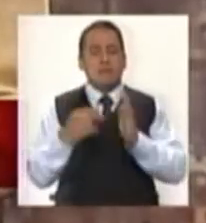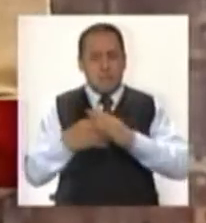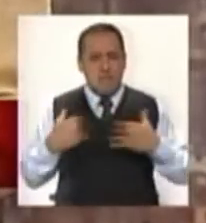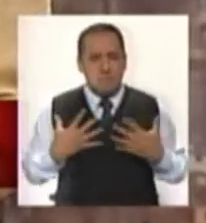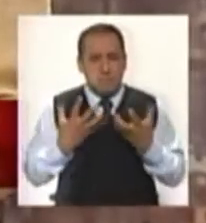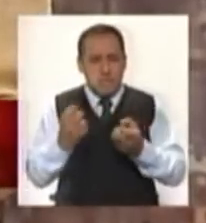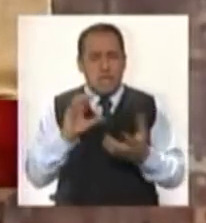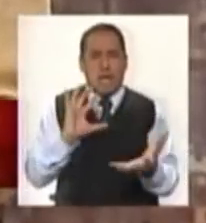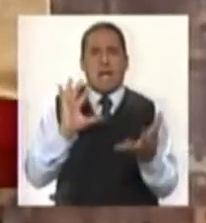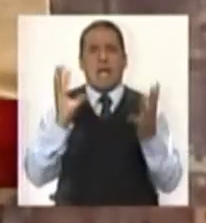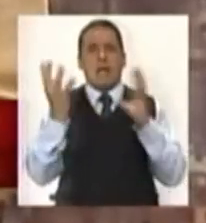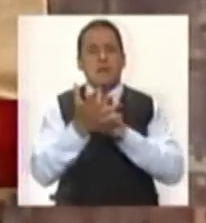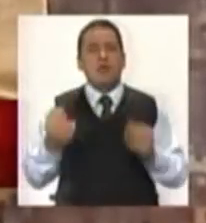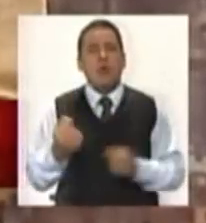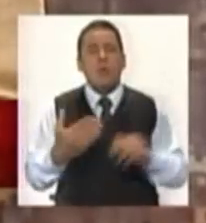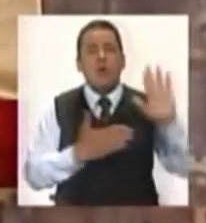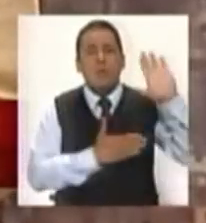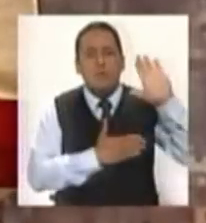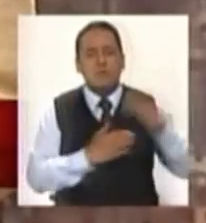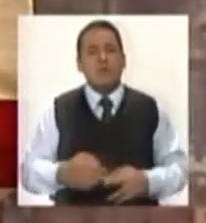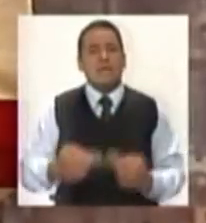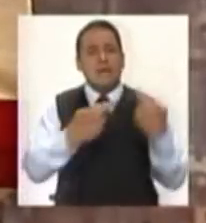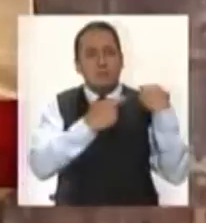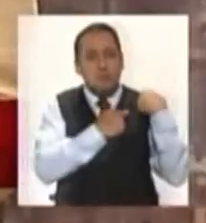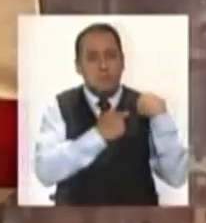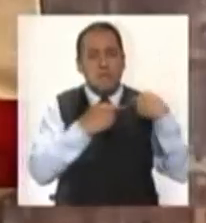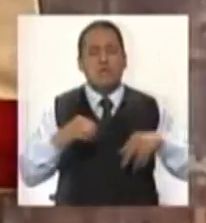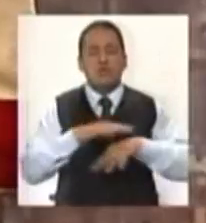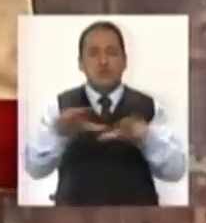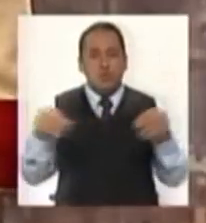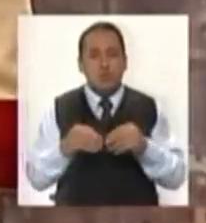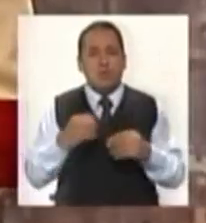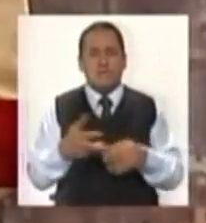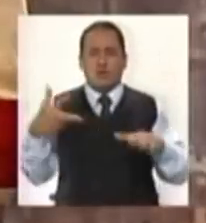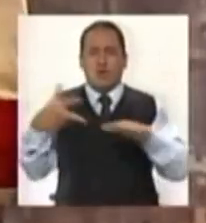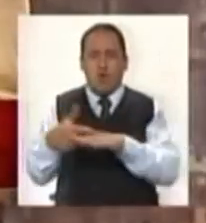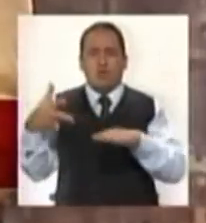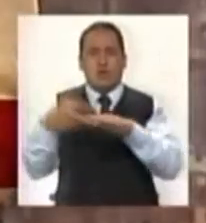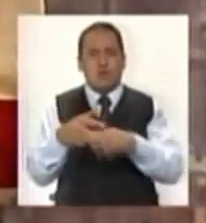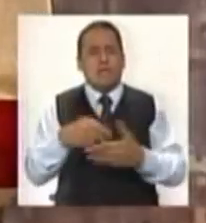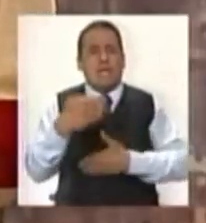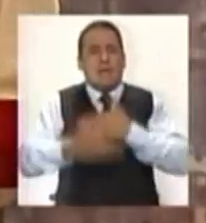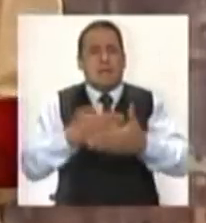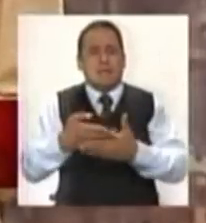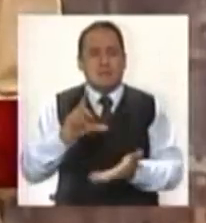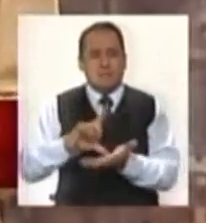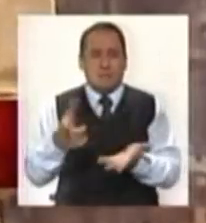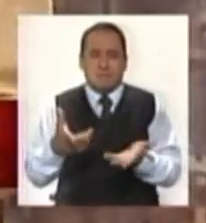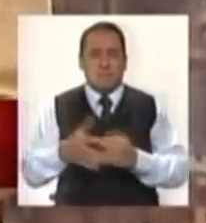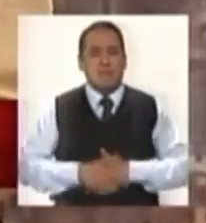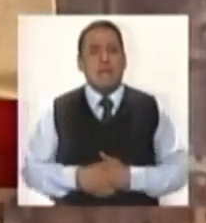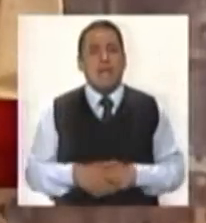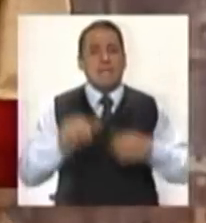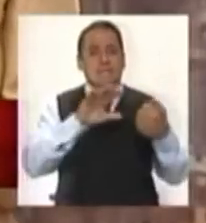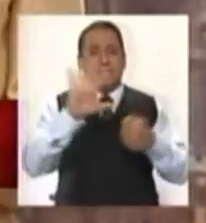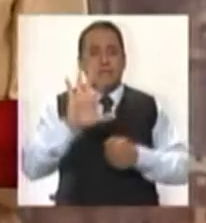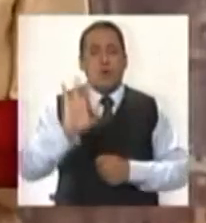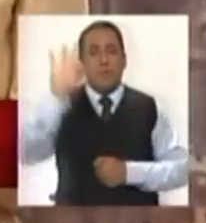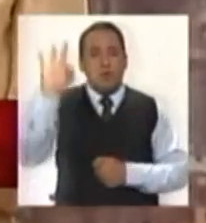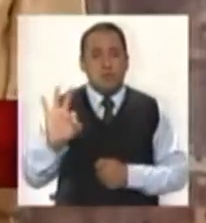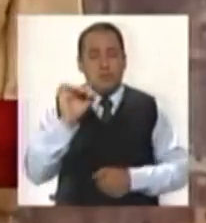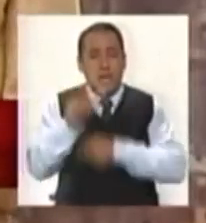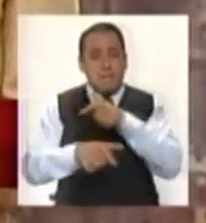de recomponer con compromiso y responsabilidad esta parálisis a la que está sometida la ciudad. El 65%